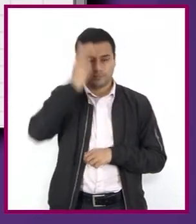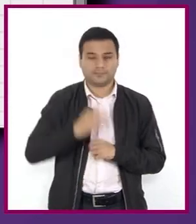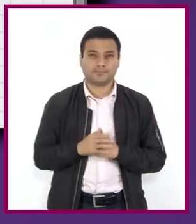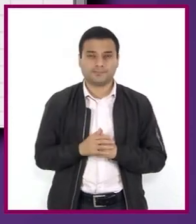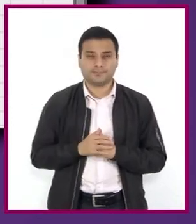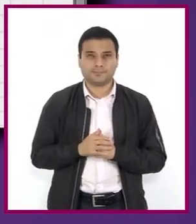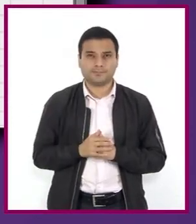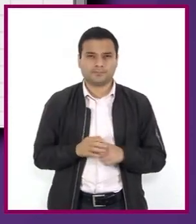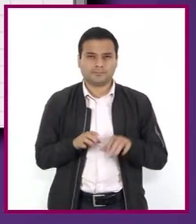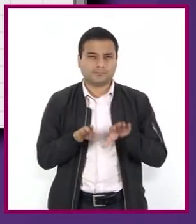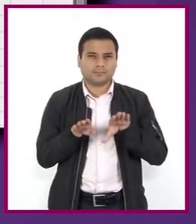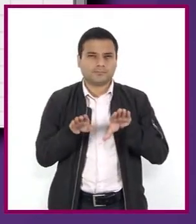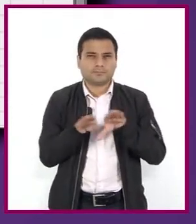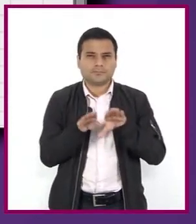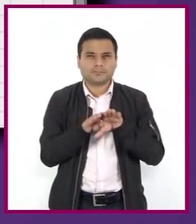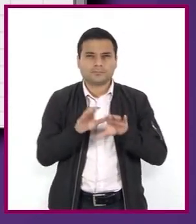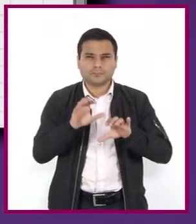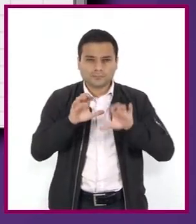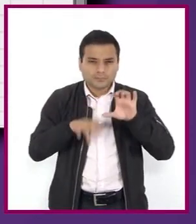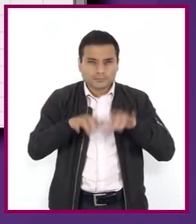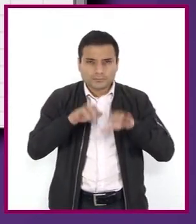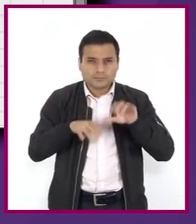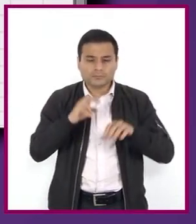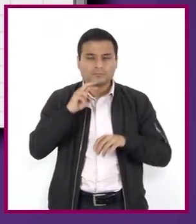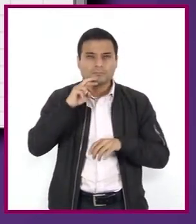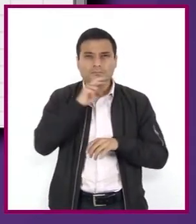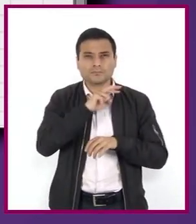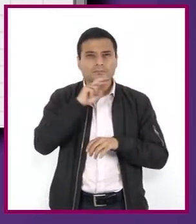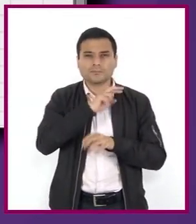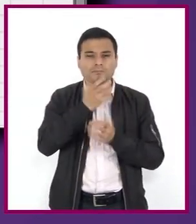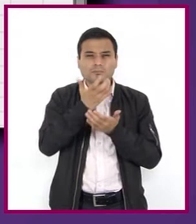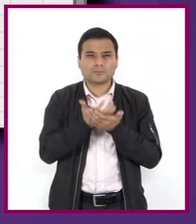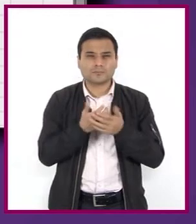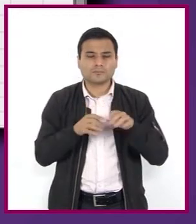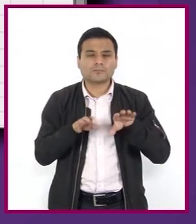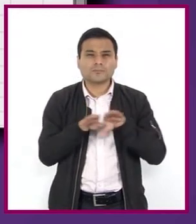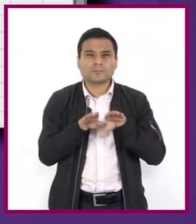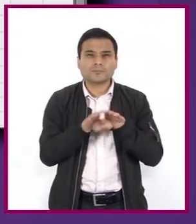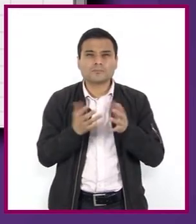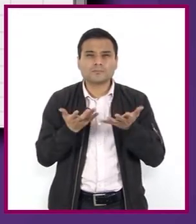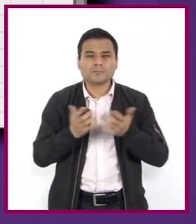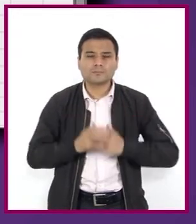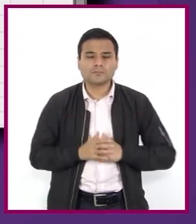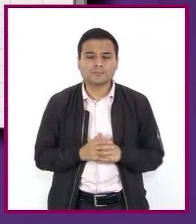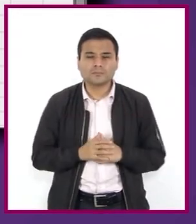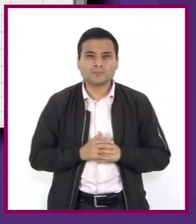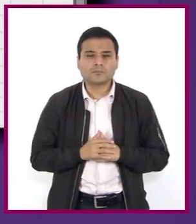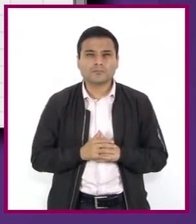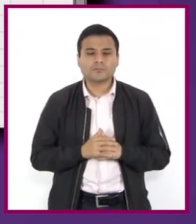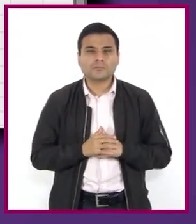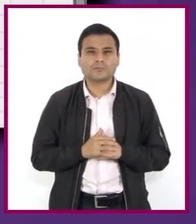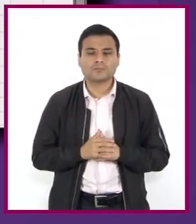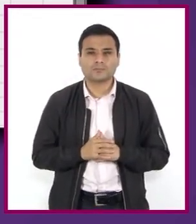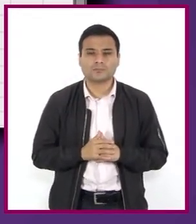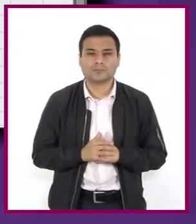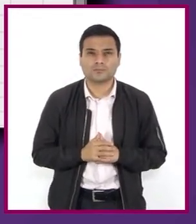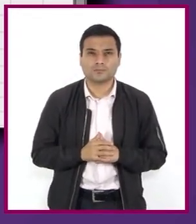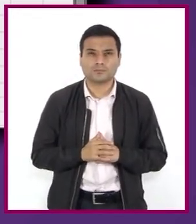Para autocompletar los resultados correspondientes a cada uno de los valores asignados de x en la columna